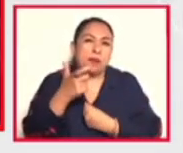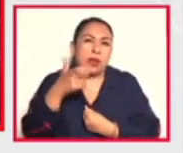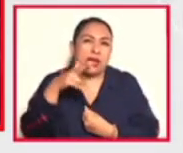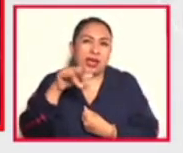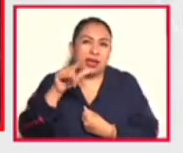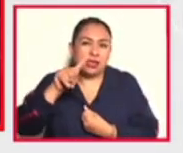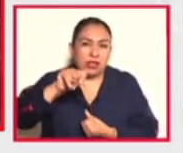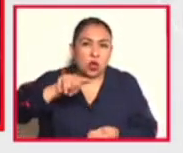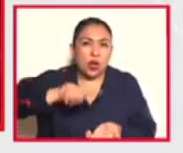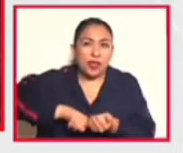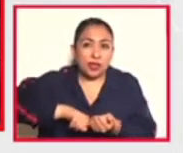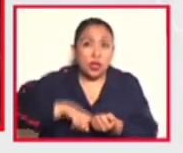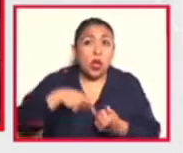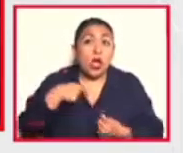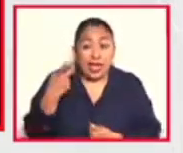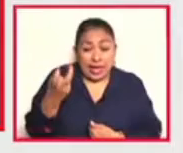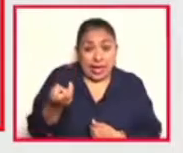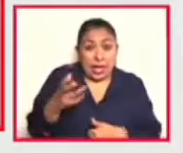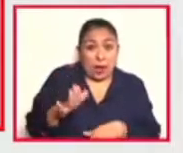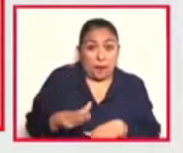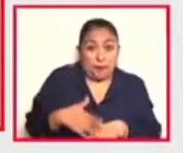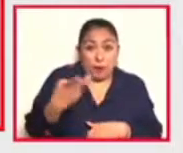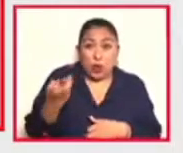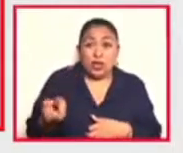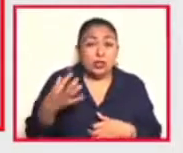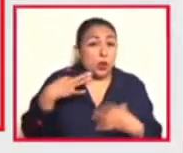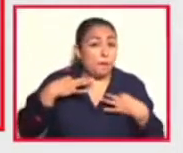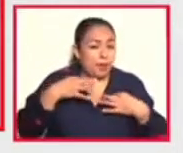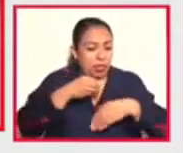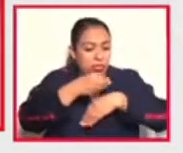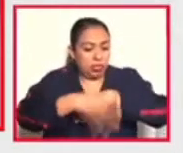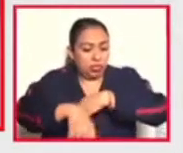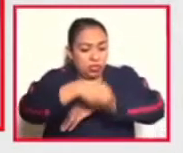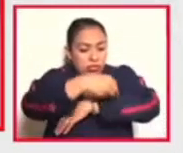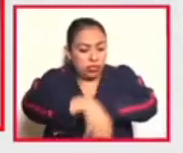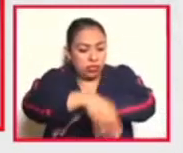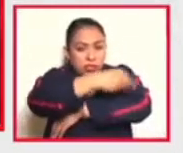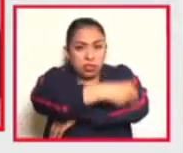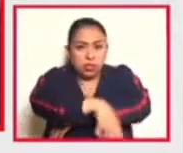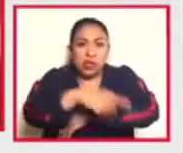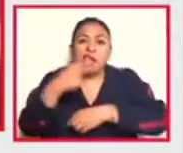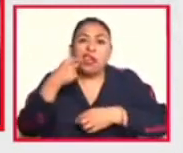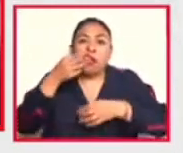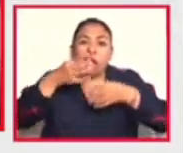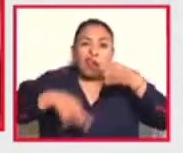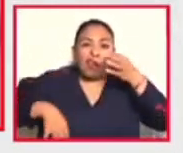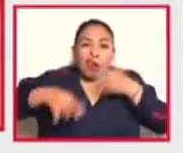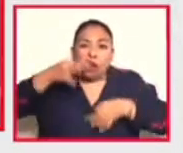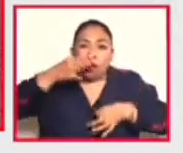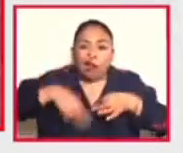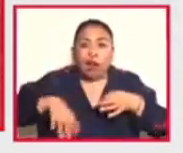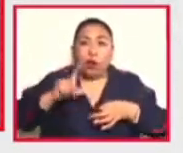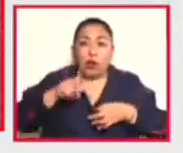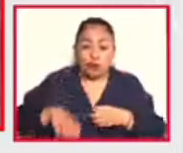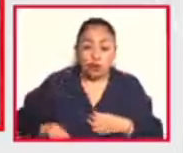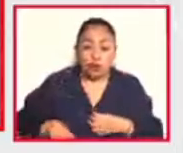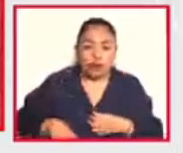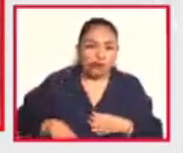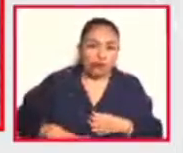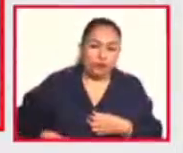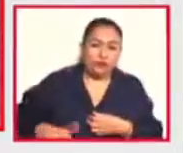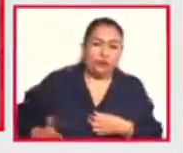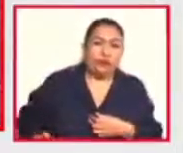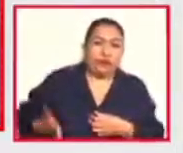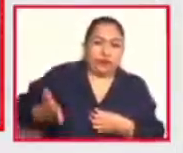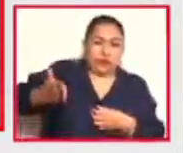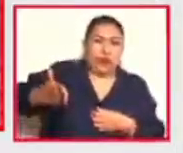que son los que hacen que pierdan el pelo, que se les caigan los dientes después de cuando crecen, al revés de los otros